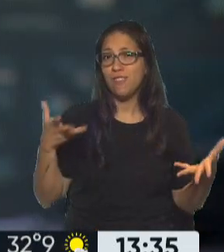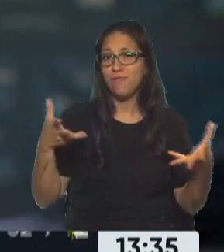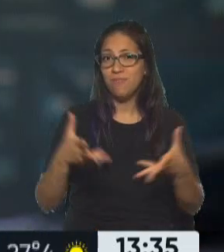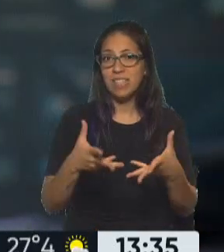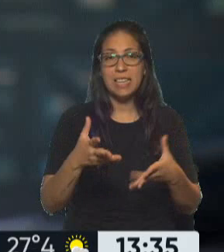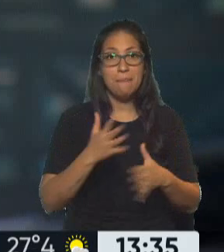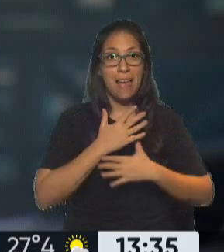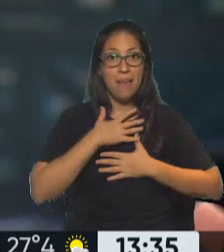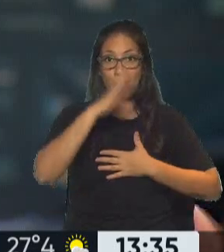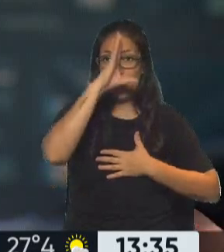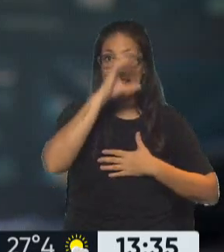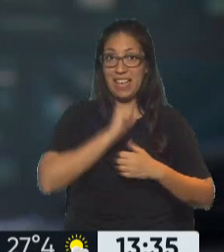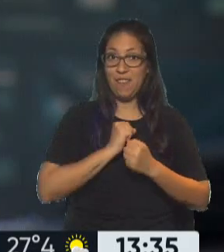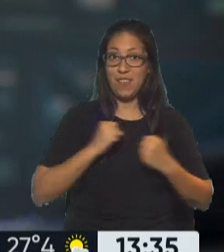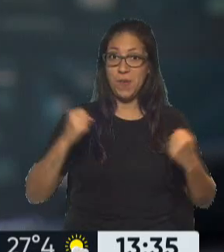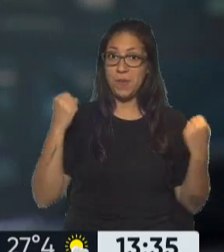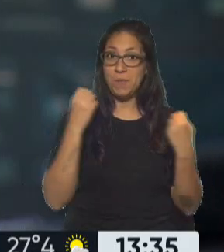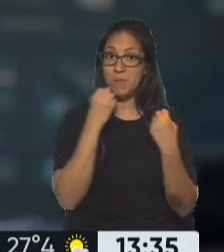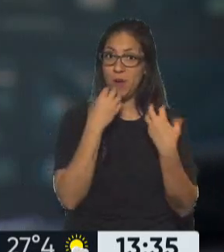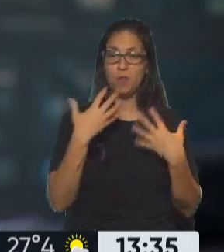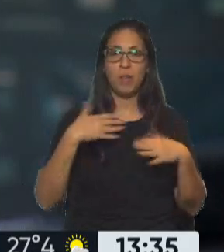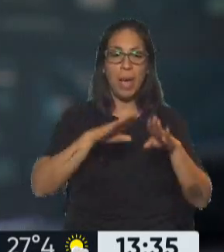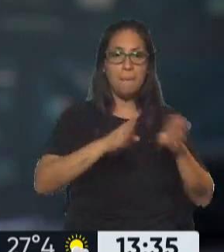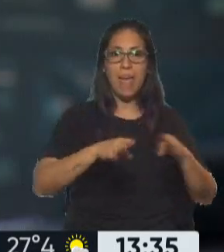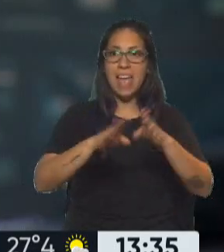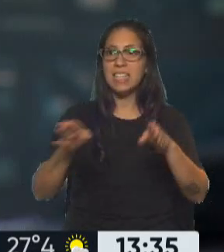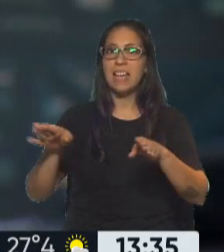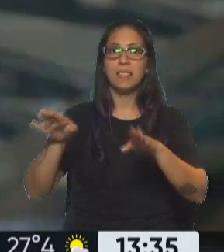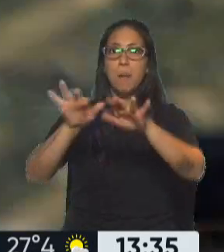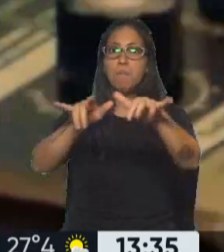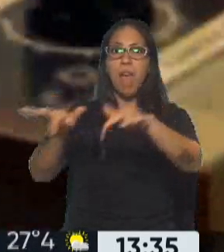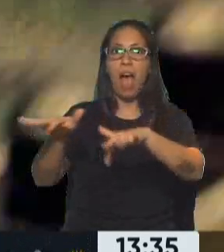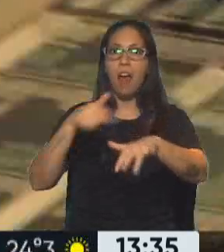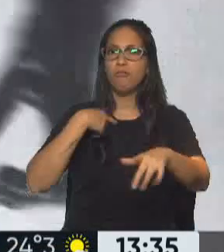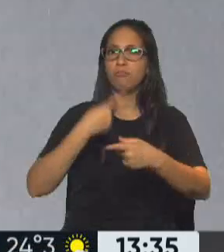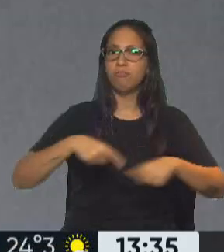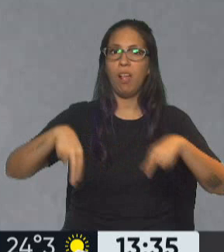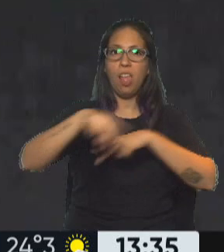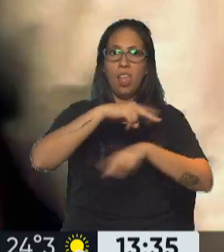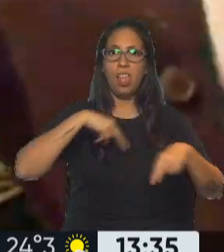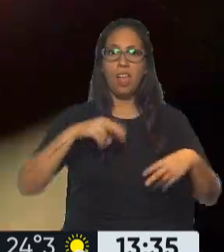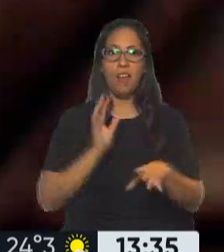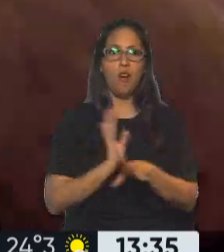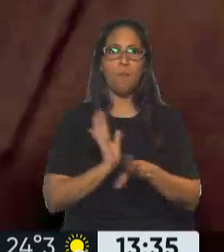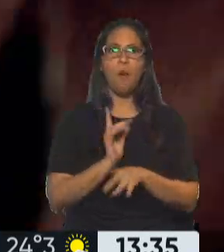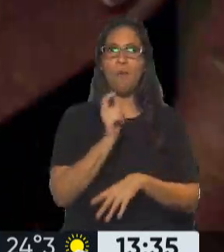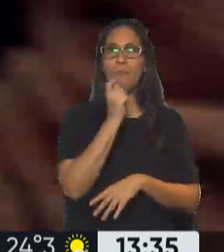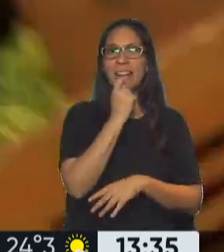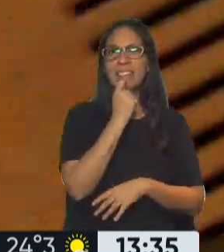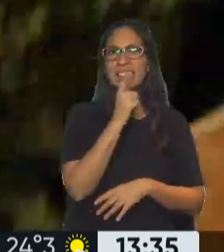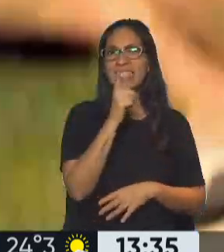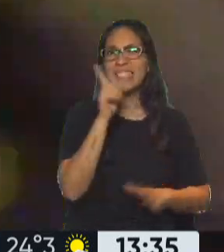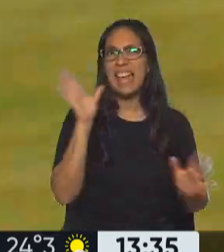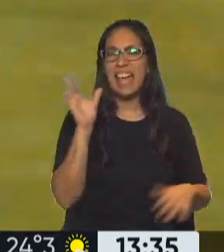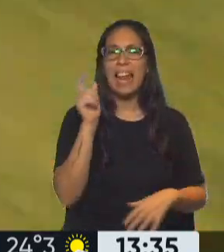es un desafío hermoso porque vamos a estar prácticamente entre las mesas, con el piano. Entonces es como de living la cosa, es muy